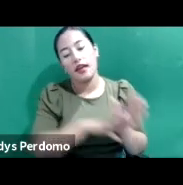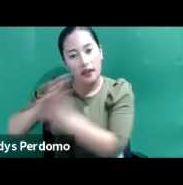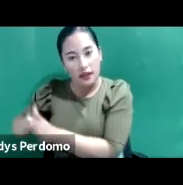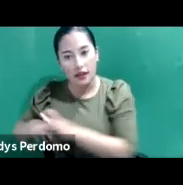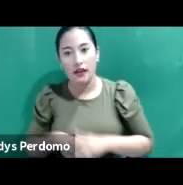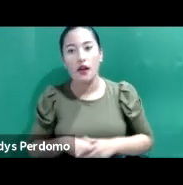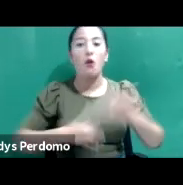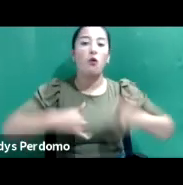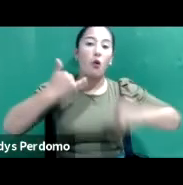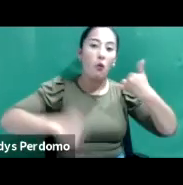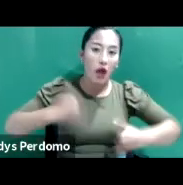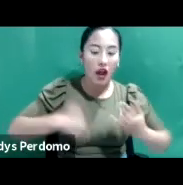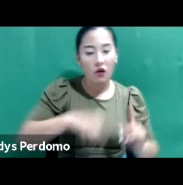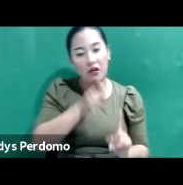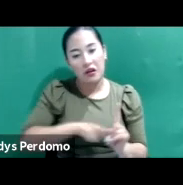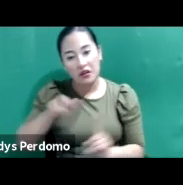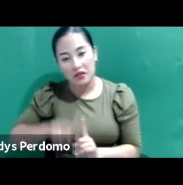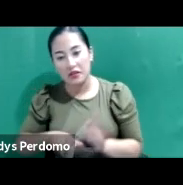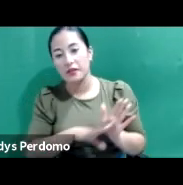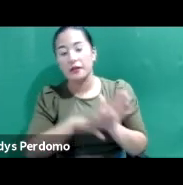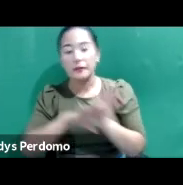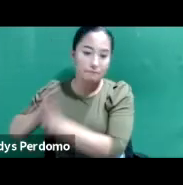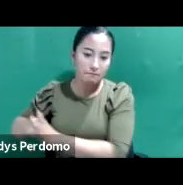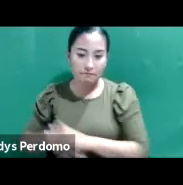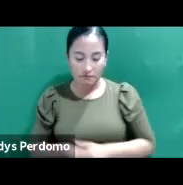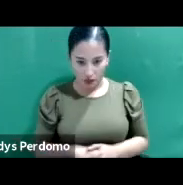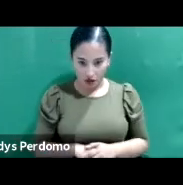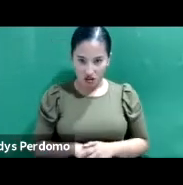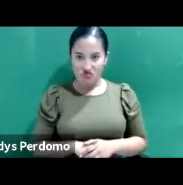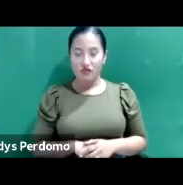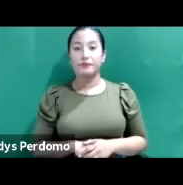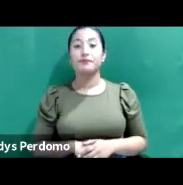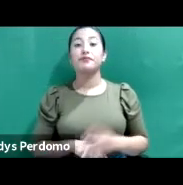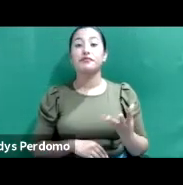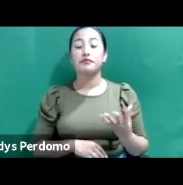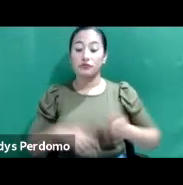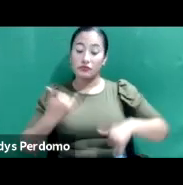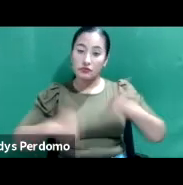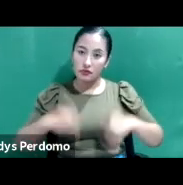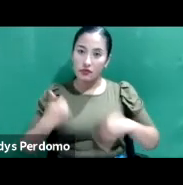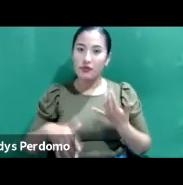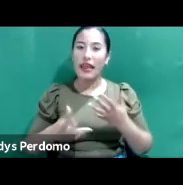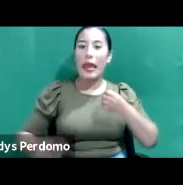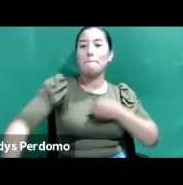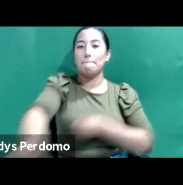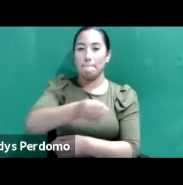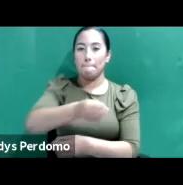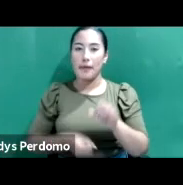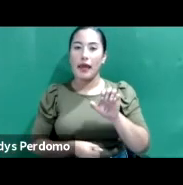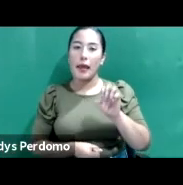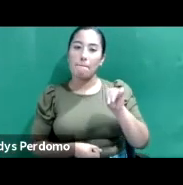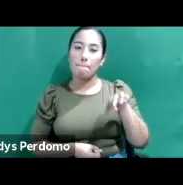Vincular en un trabajo sencillo con un par con cualidades empáticas para que inicie socialización, como por